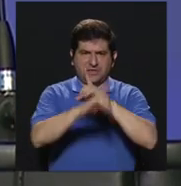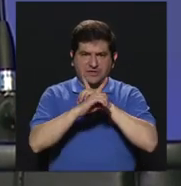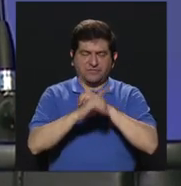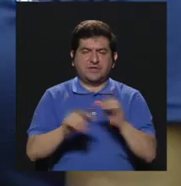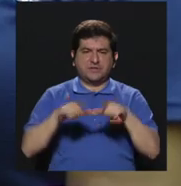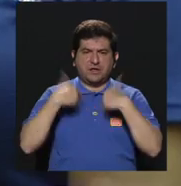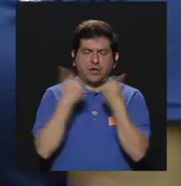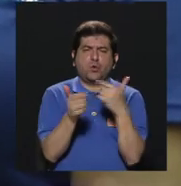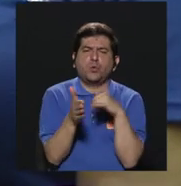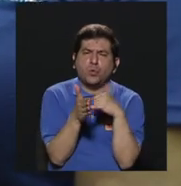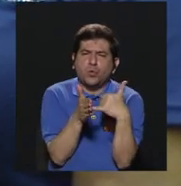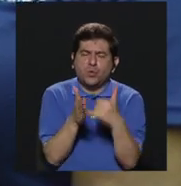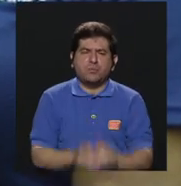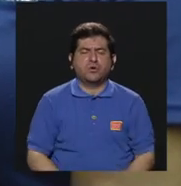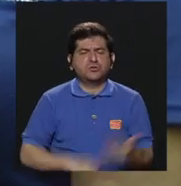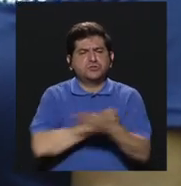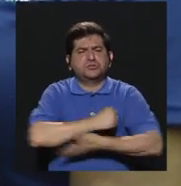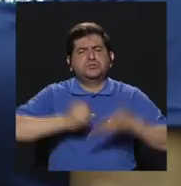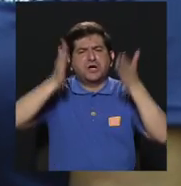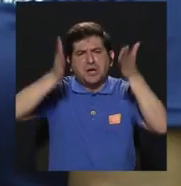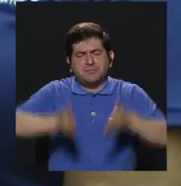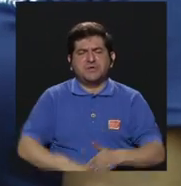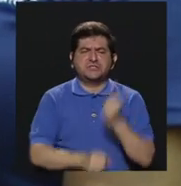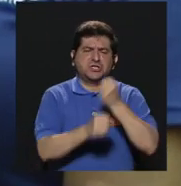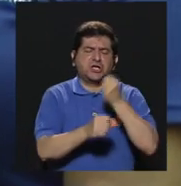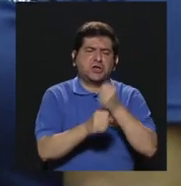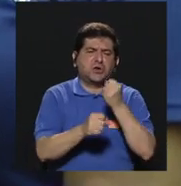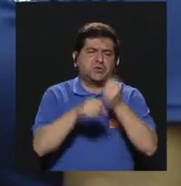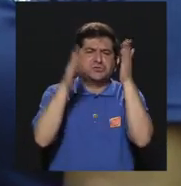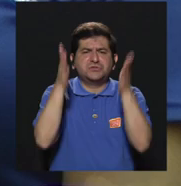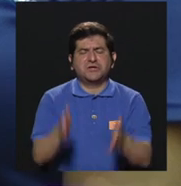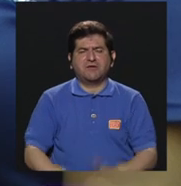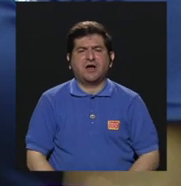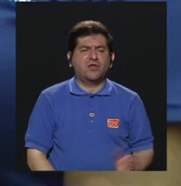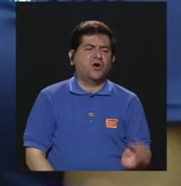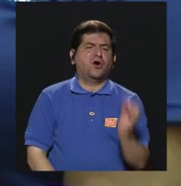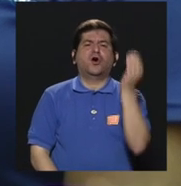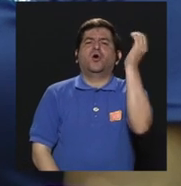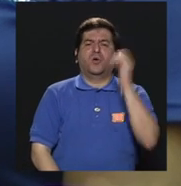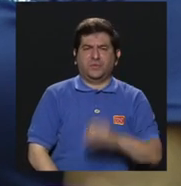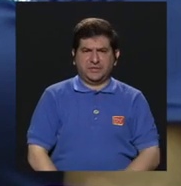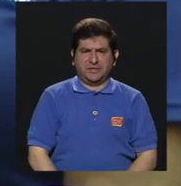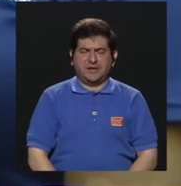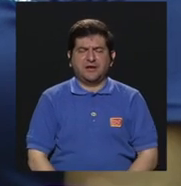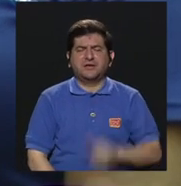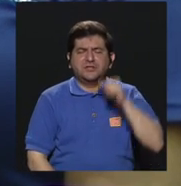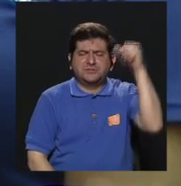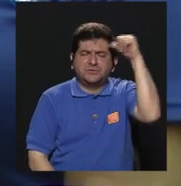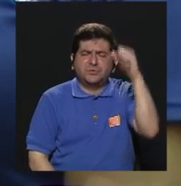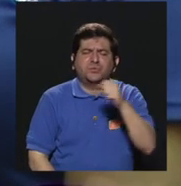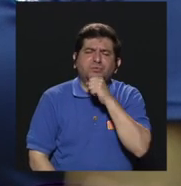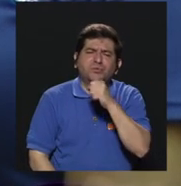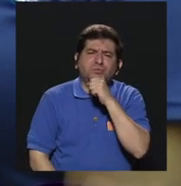vulnerables, campesinos, trabajadores, jóvenes, ancianos,